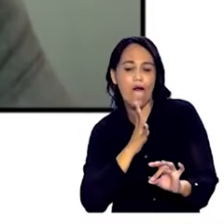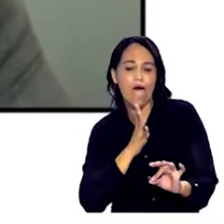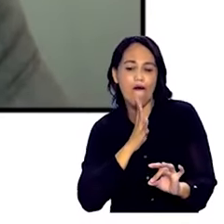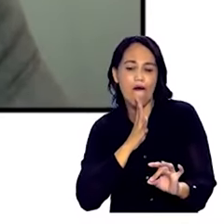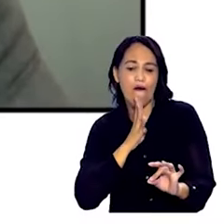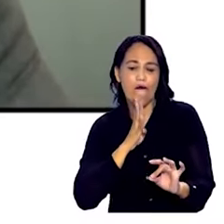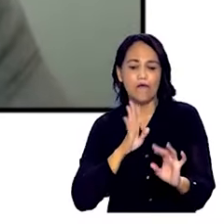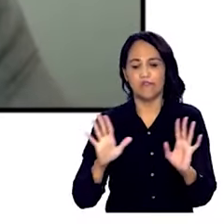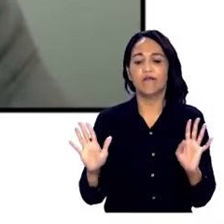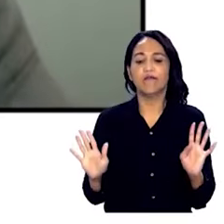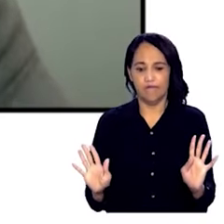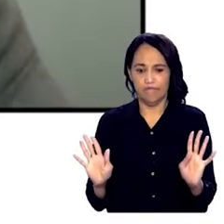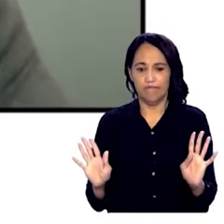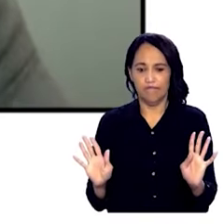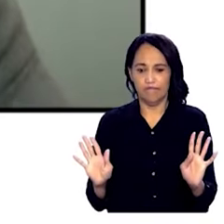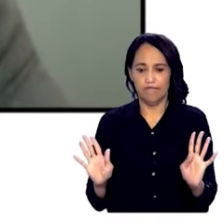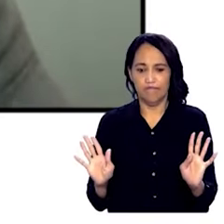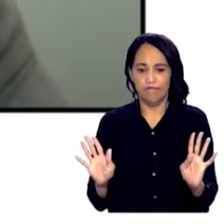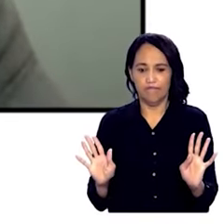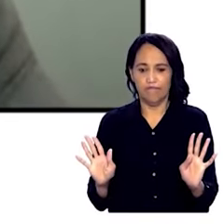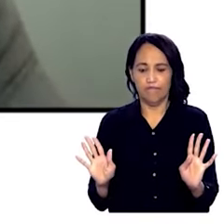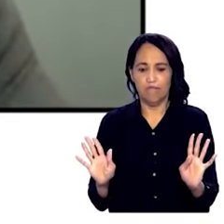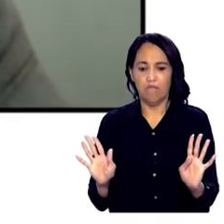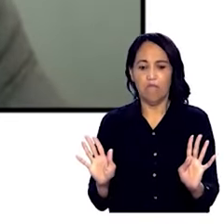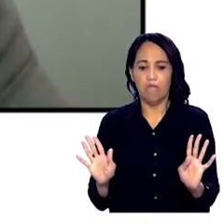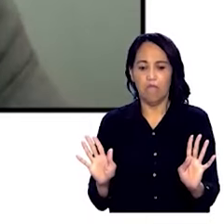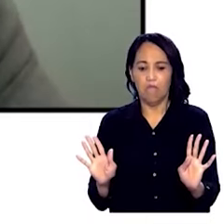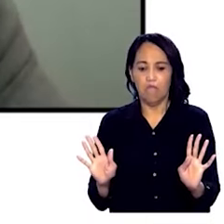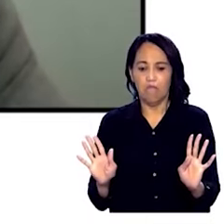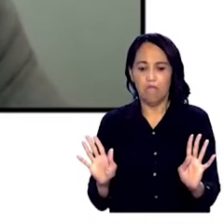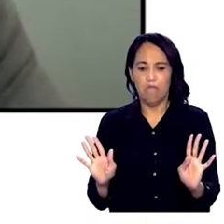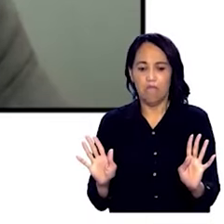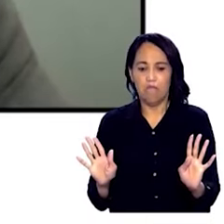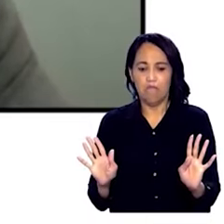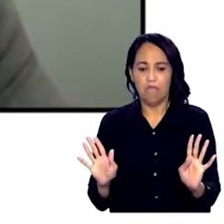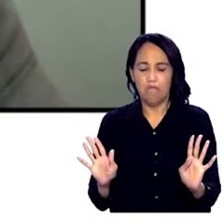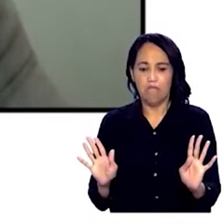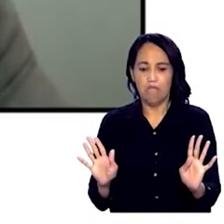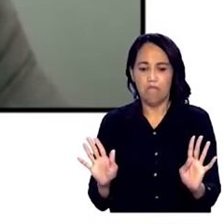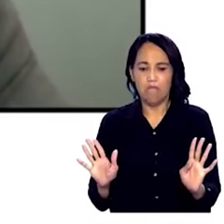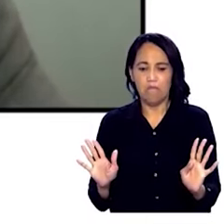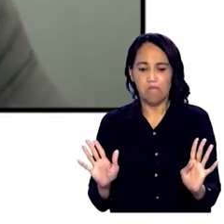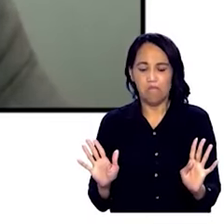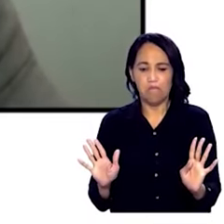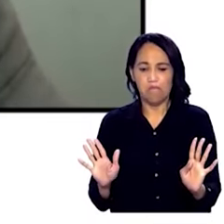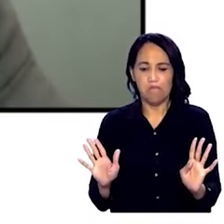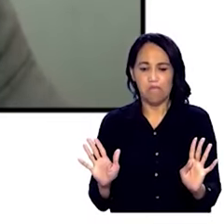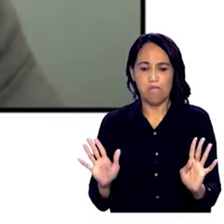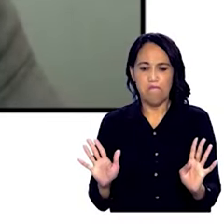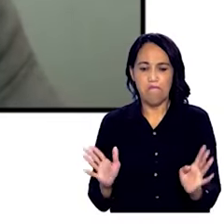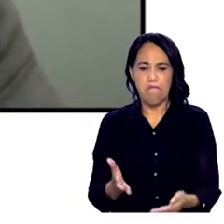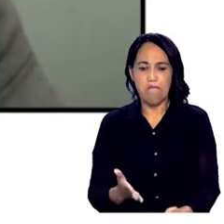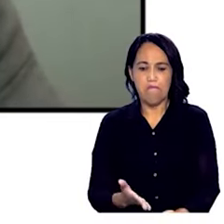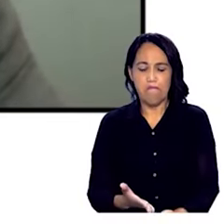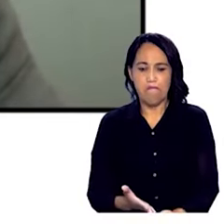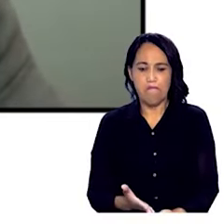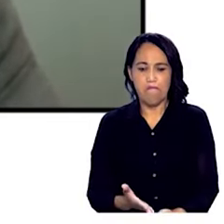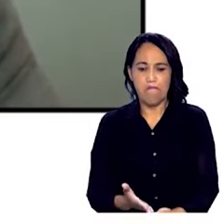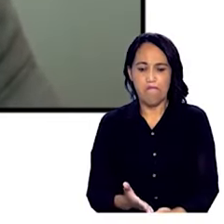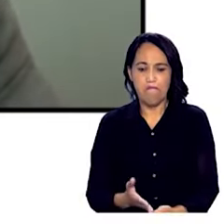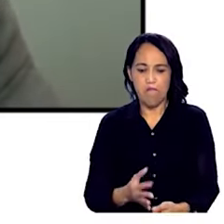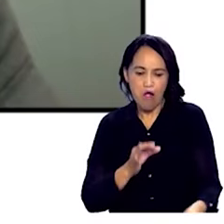una recepción la corte Suprema Argentina en su conjunto su organiz institucional SUS leyes de organiz en el